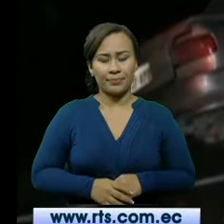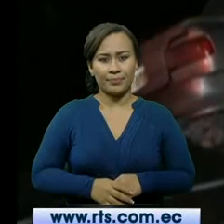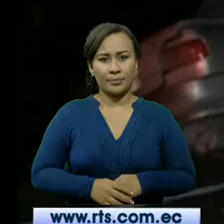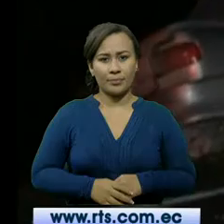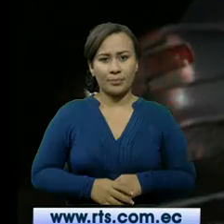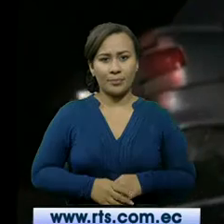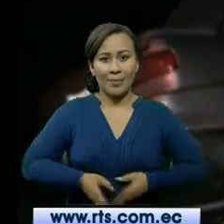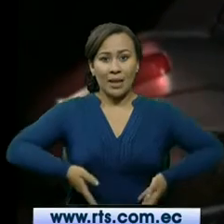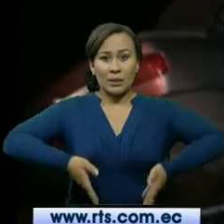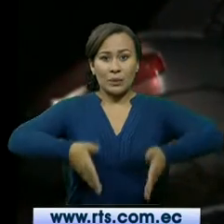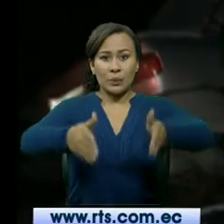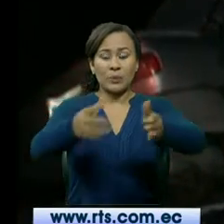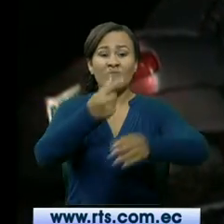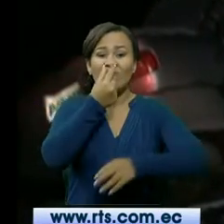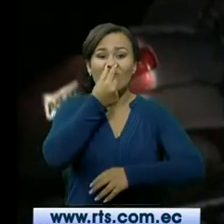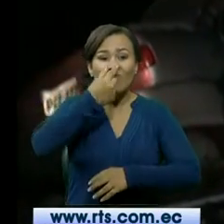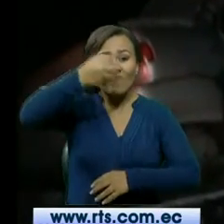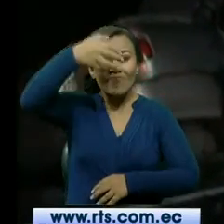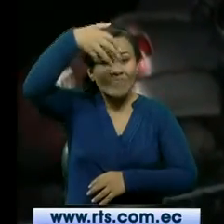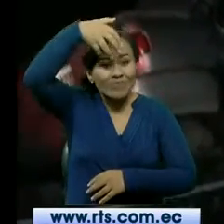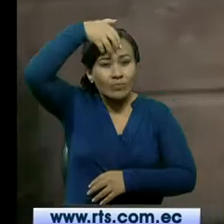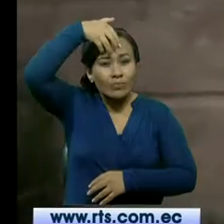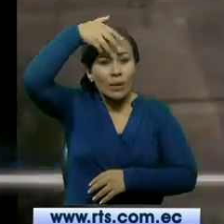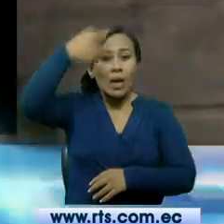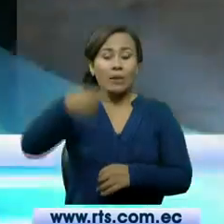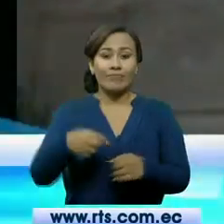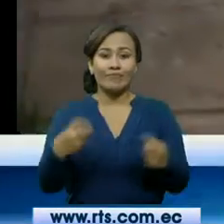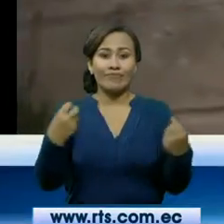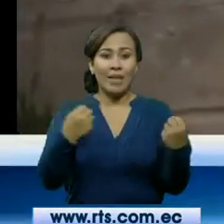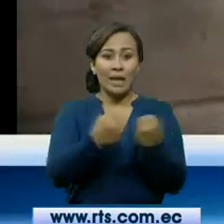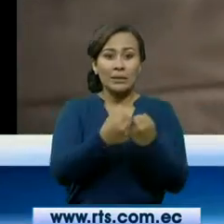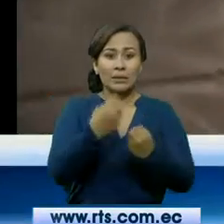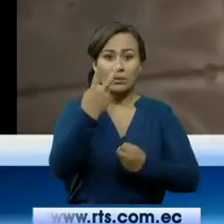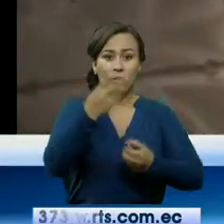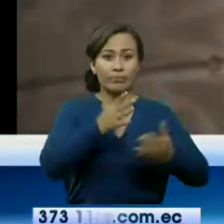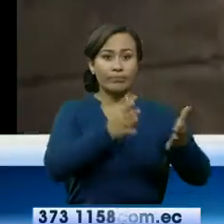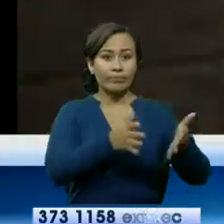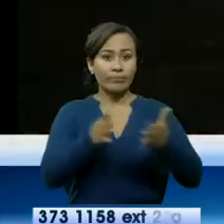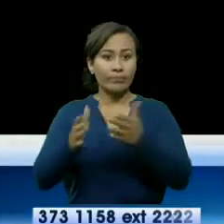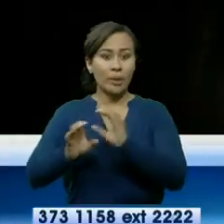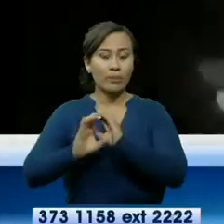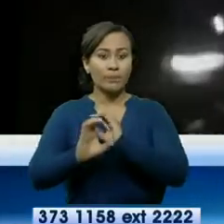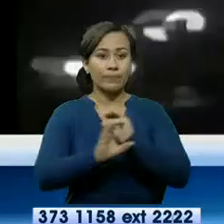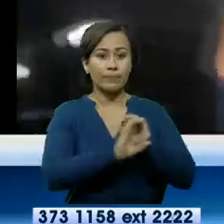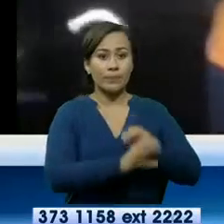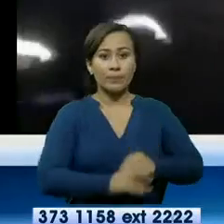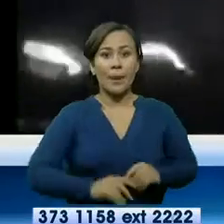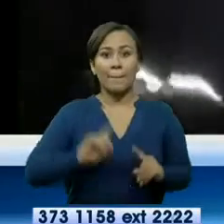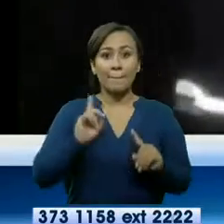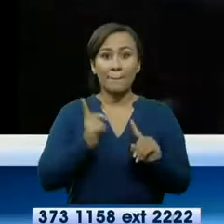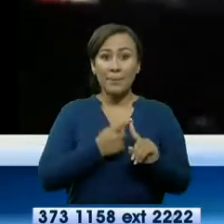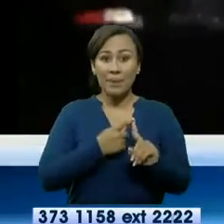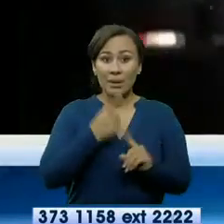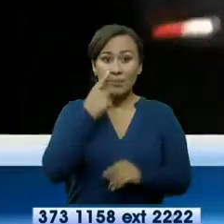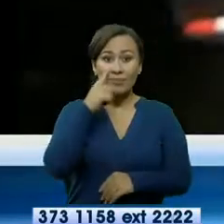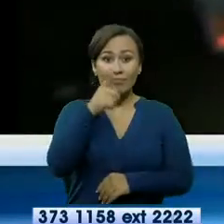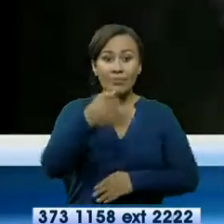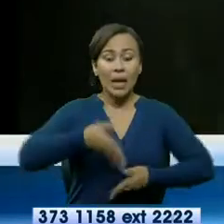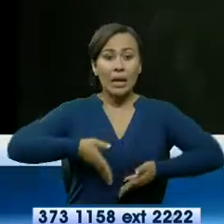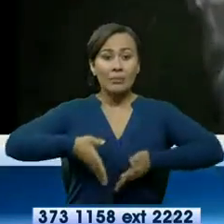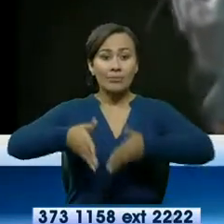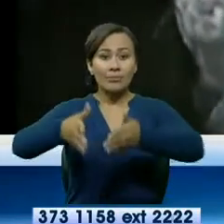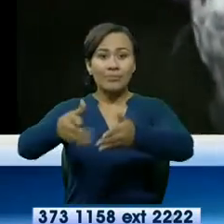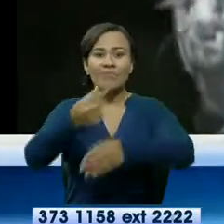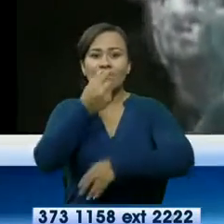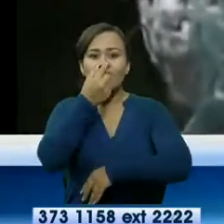Las vías de Santo Domingo se vieron interrumpidas por dos accidentes de tránsito. El primer caso se dio en la vía